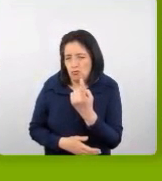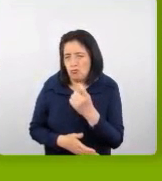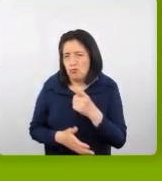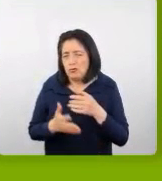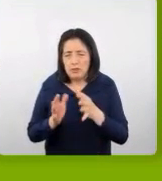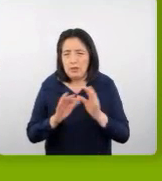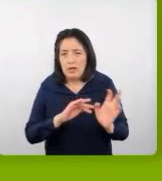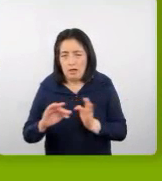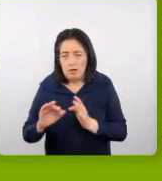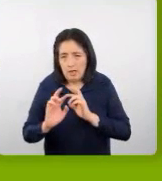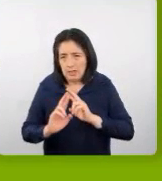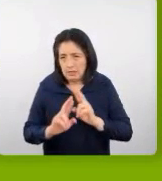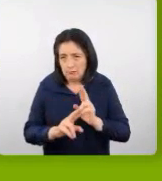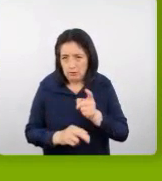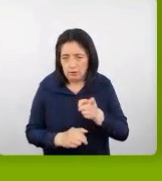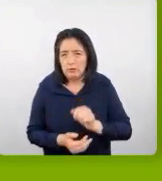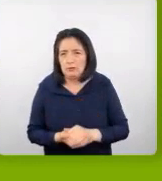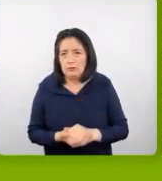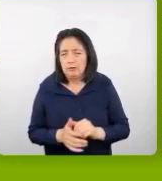la pregunta